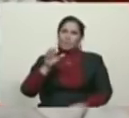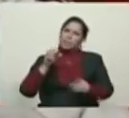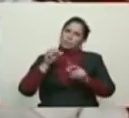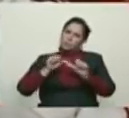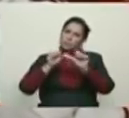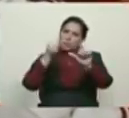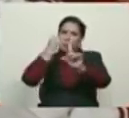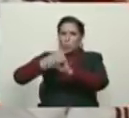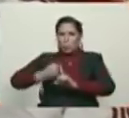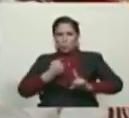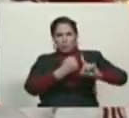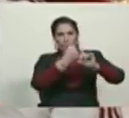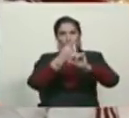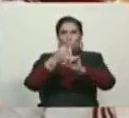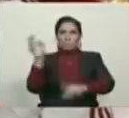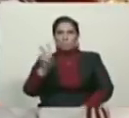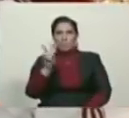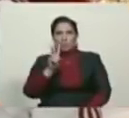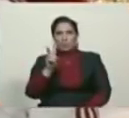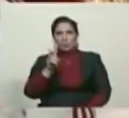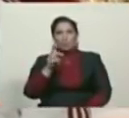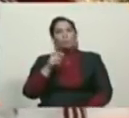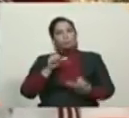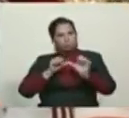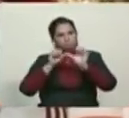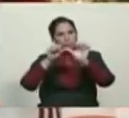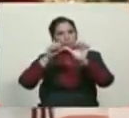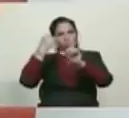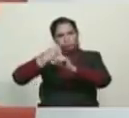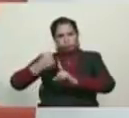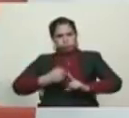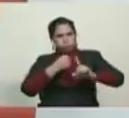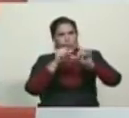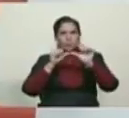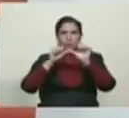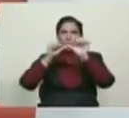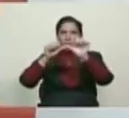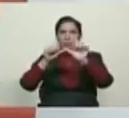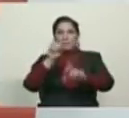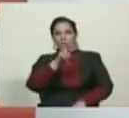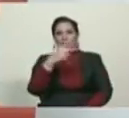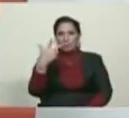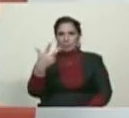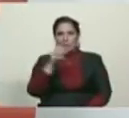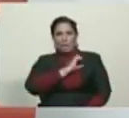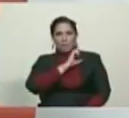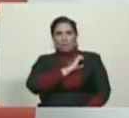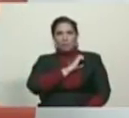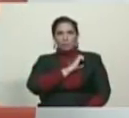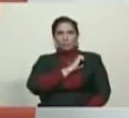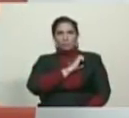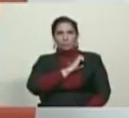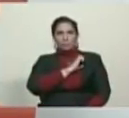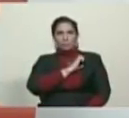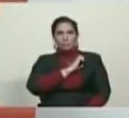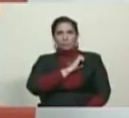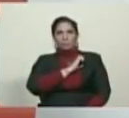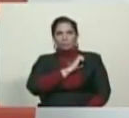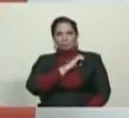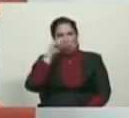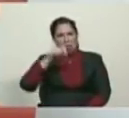luchando, siguen batallando y siguen perseverando. 23 de enero, vaticinio desde